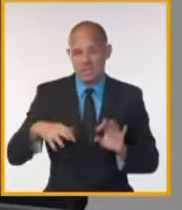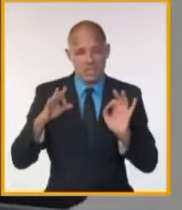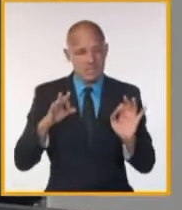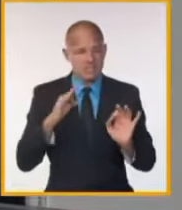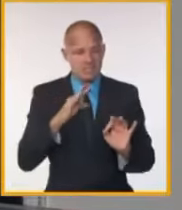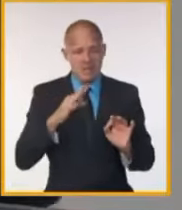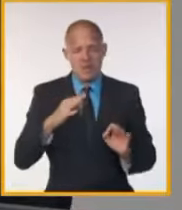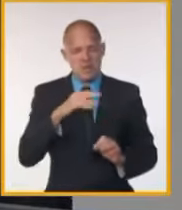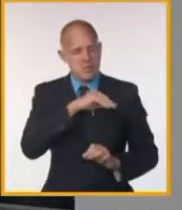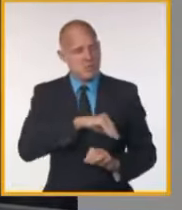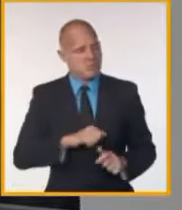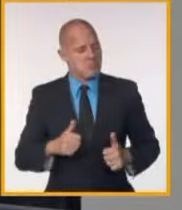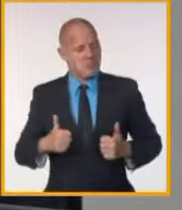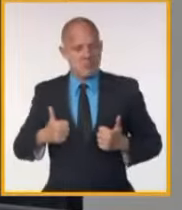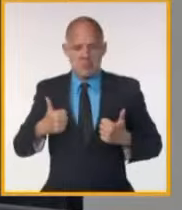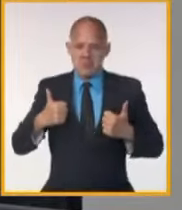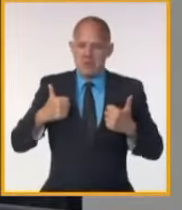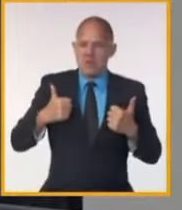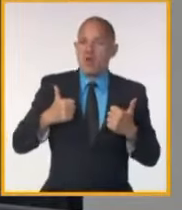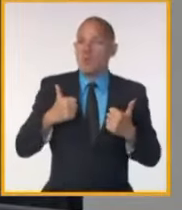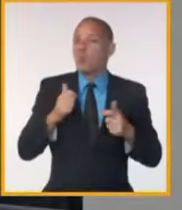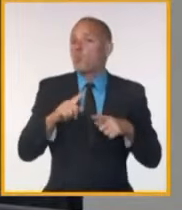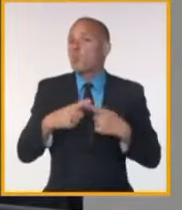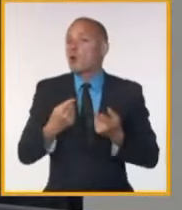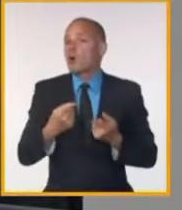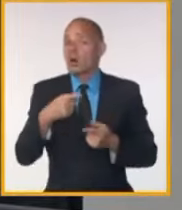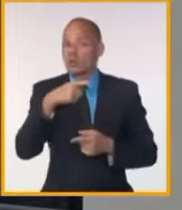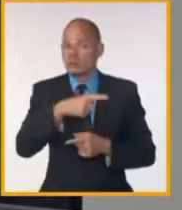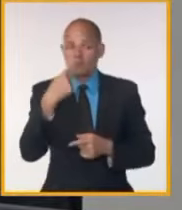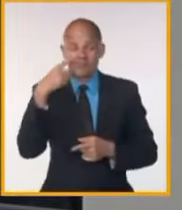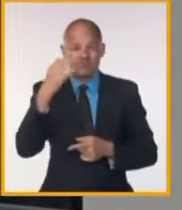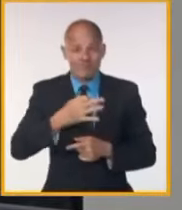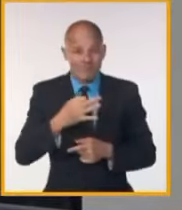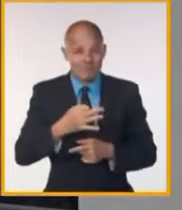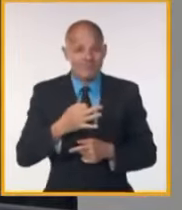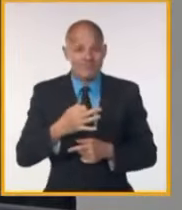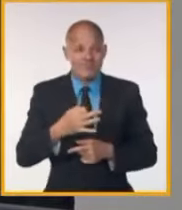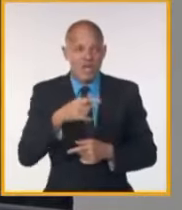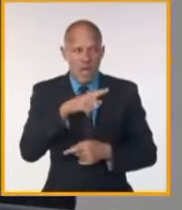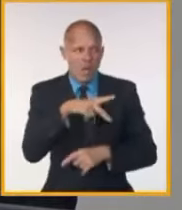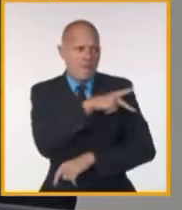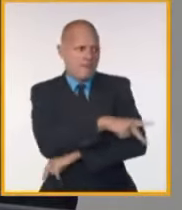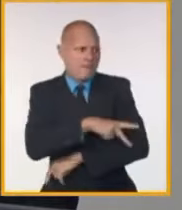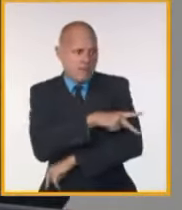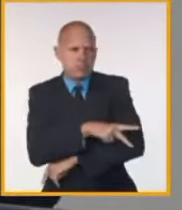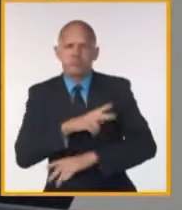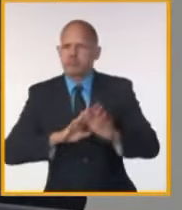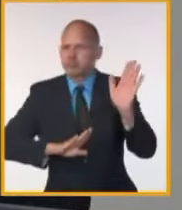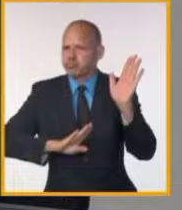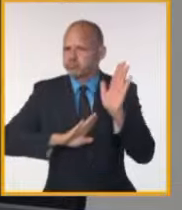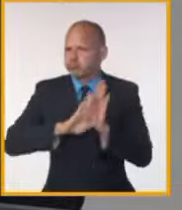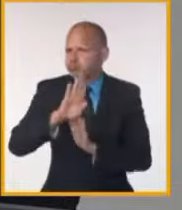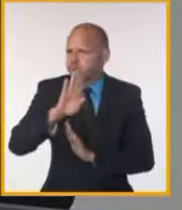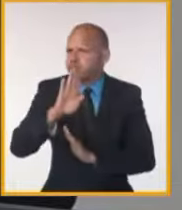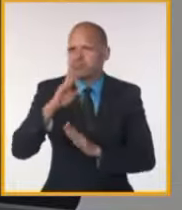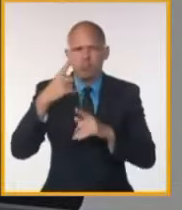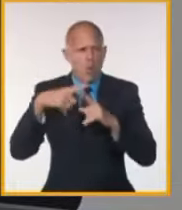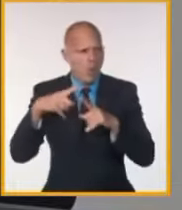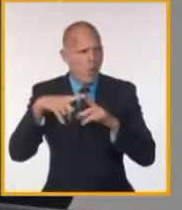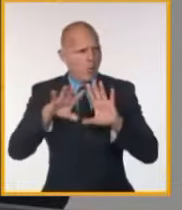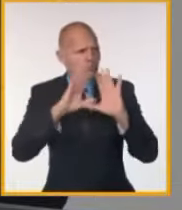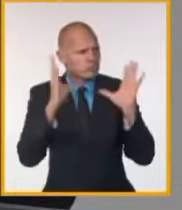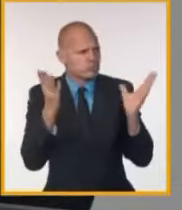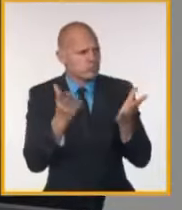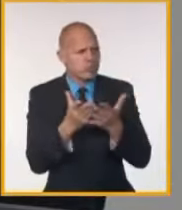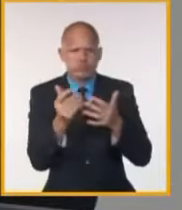Y si algo hizo avanzar a Argentina como país de desarrollo intermedio con